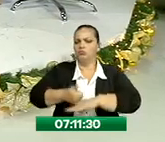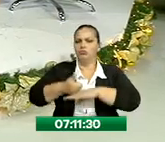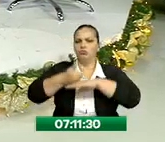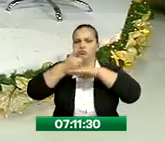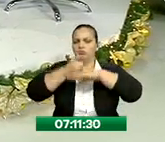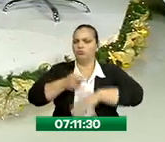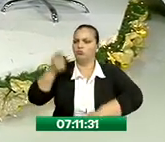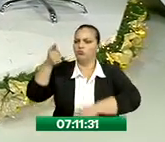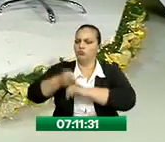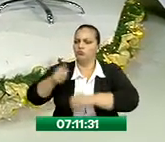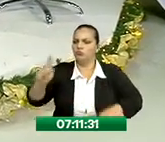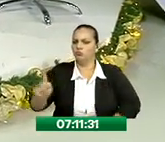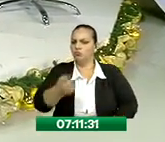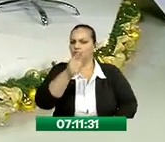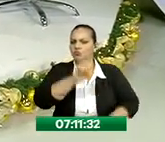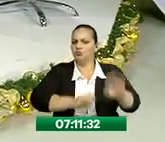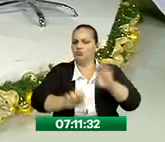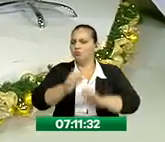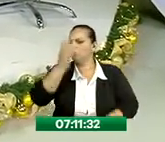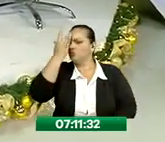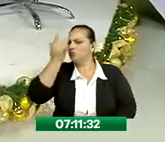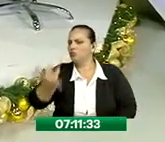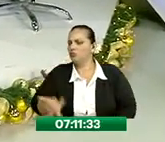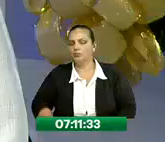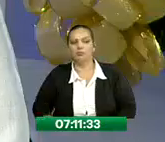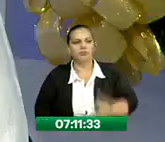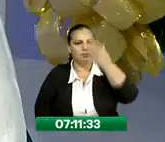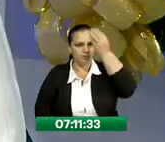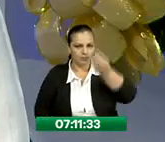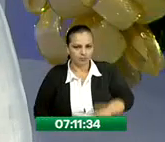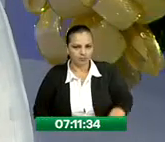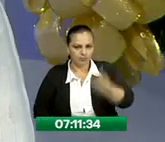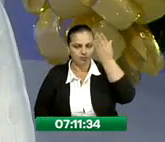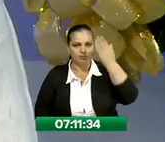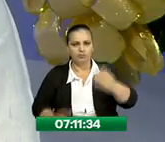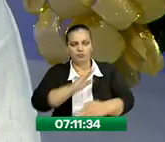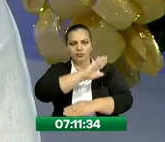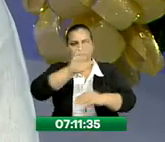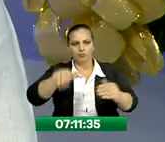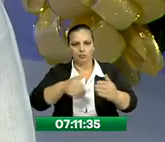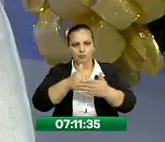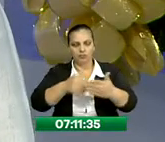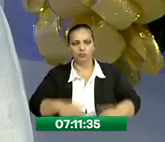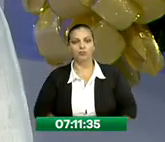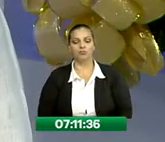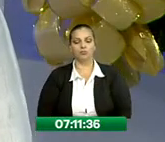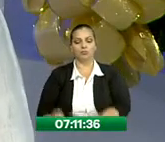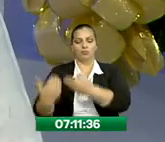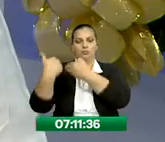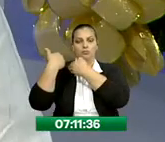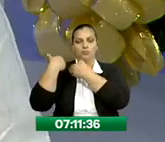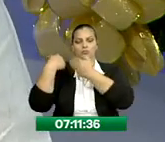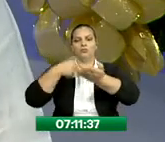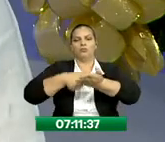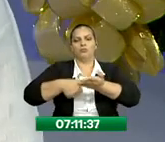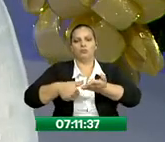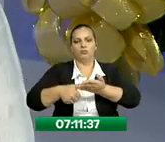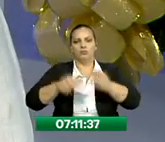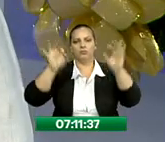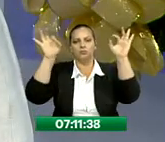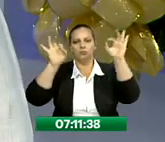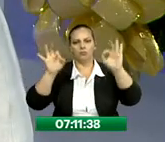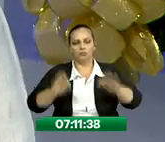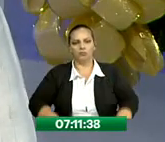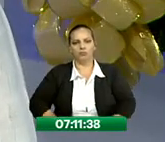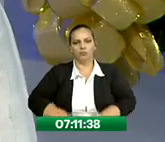Buenos días a la teleaudiencia de RTS. En efecto, cuando asumí las funciones, uno de los temas de los sectores que manejo